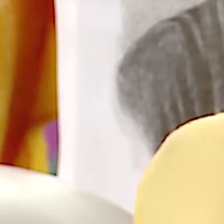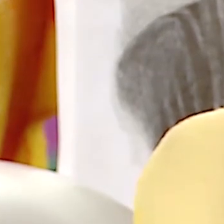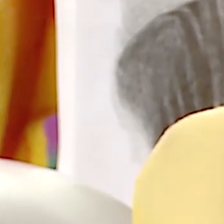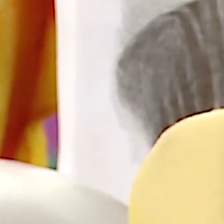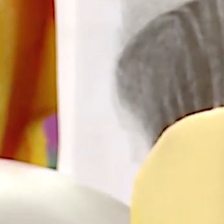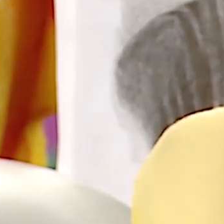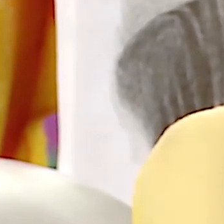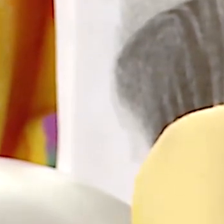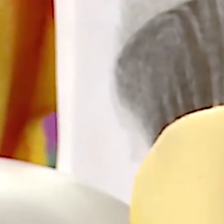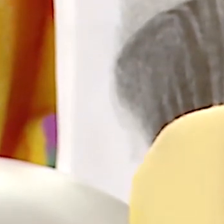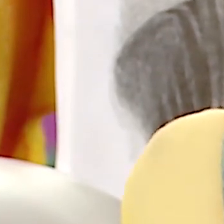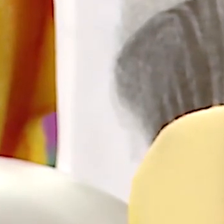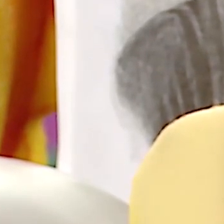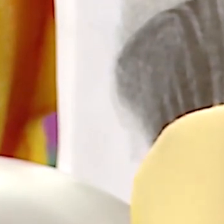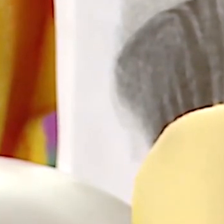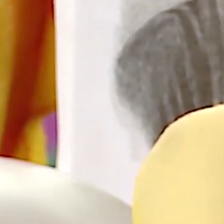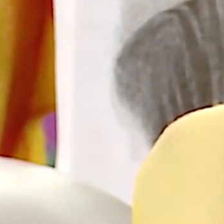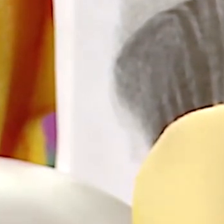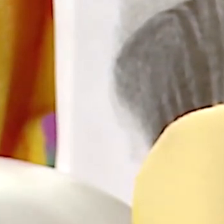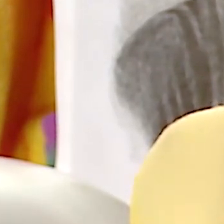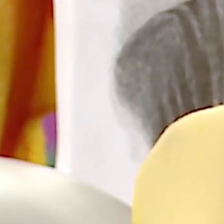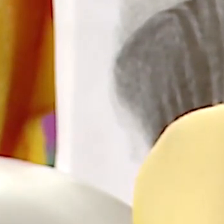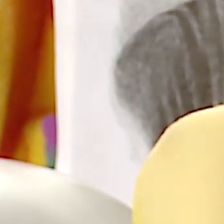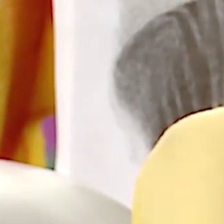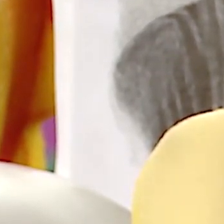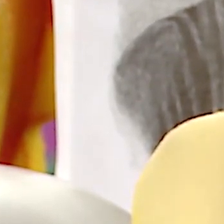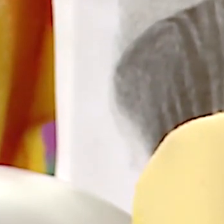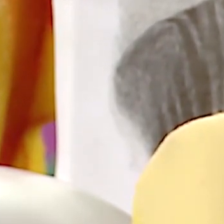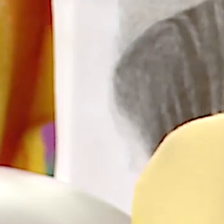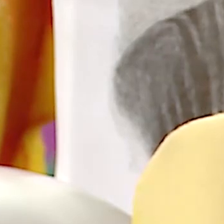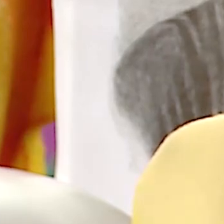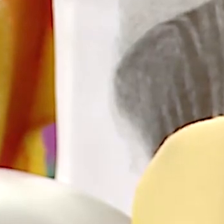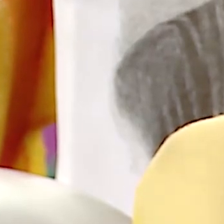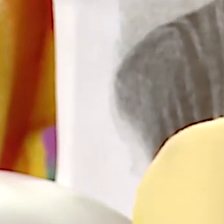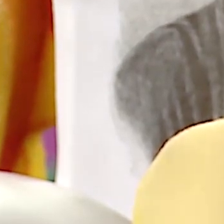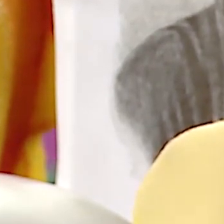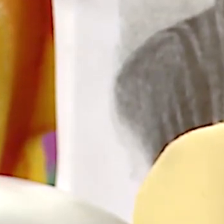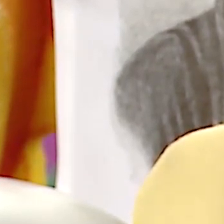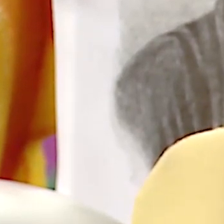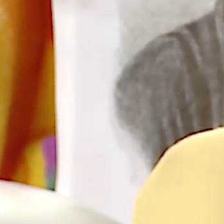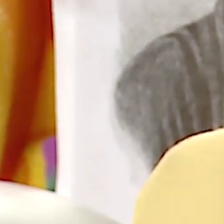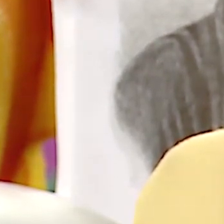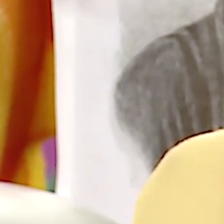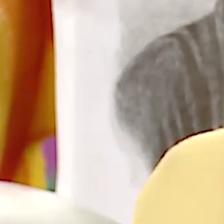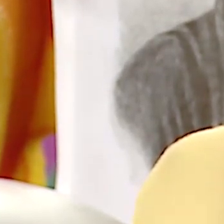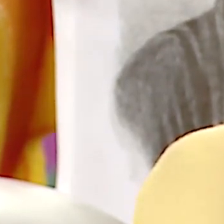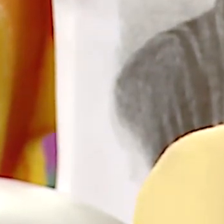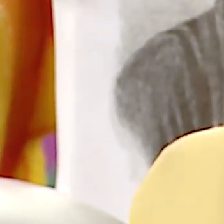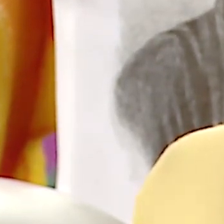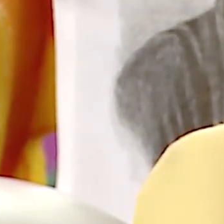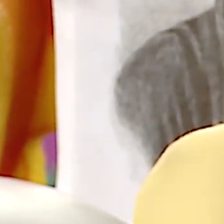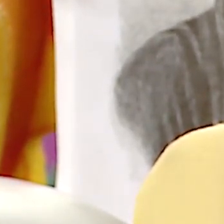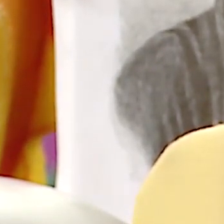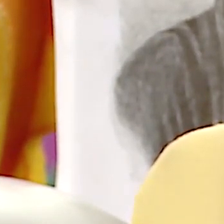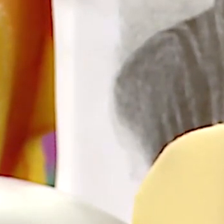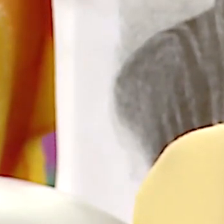traje unos trabalenguas especiales y unas adivinanzas para el día de la fecha. A